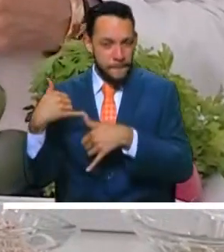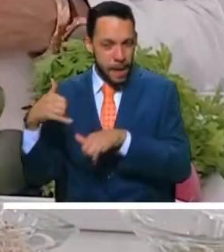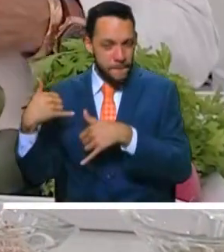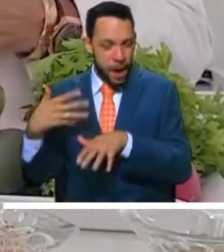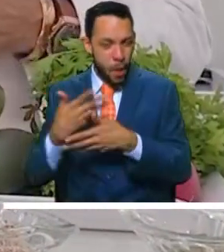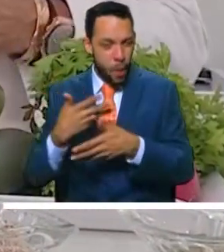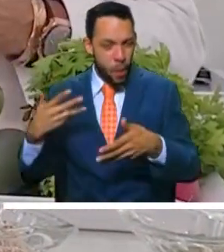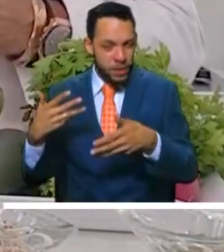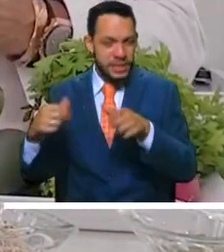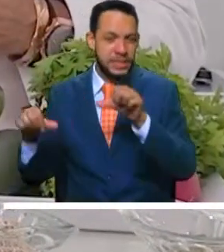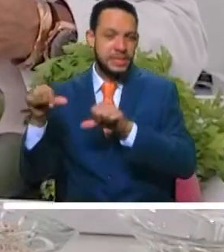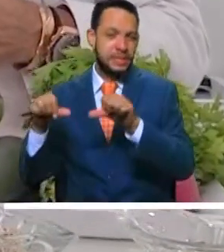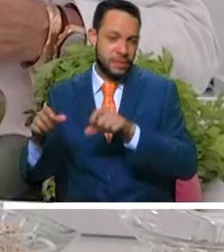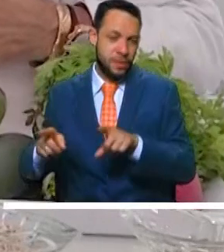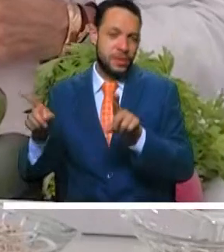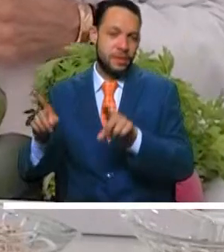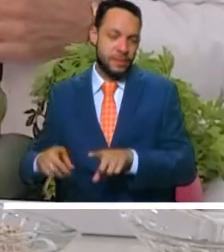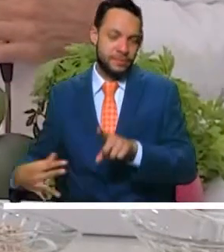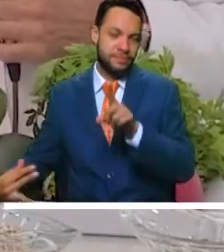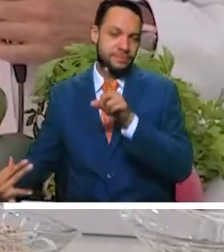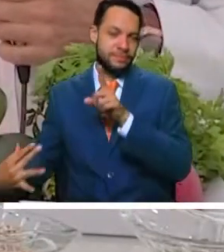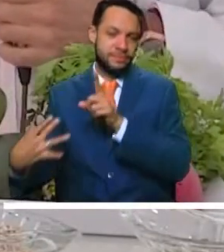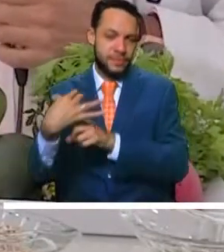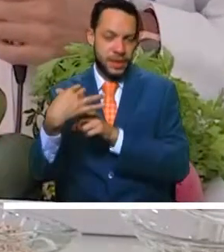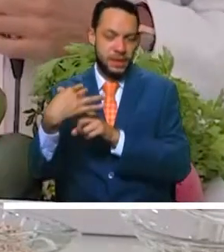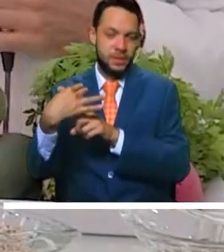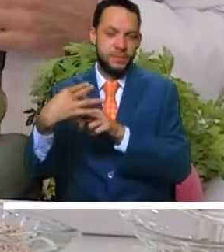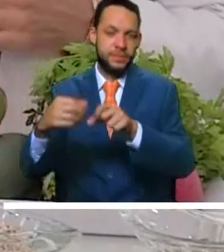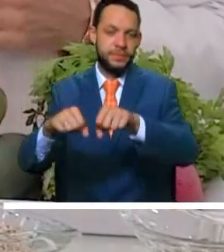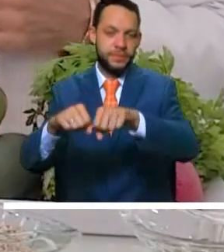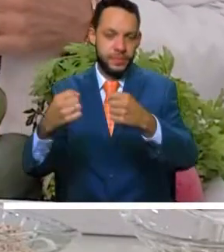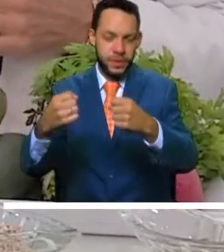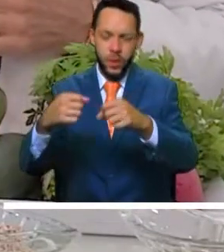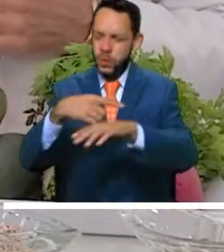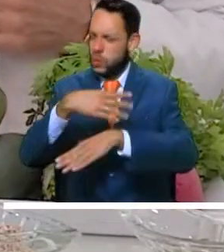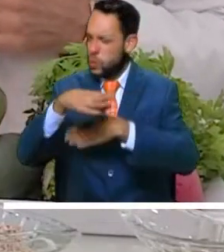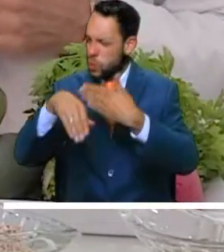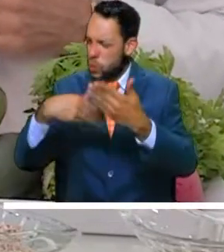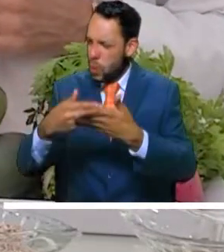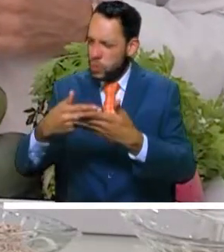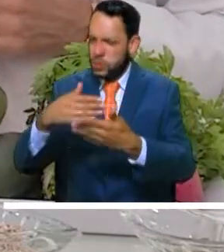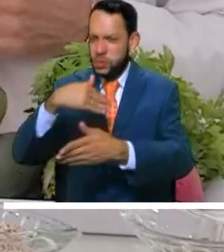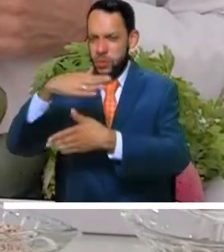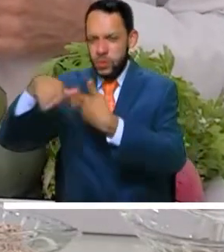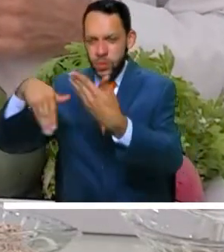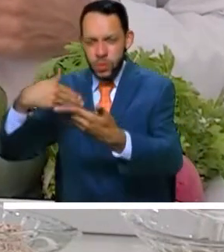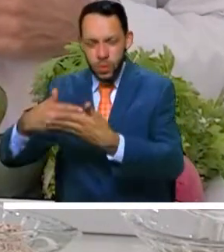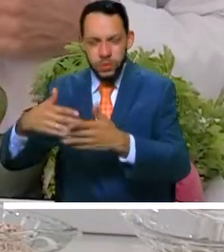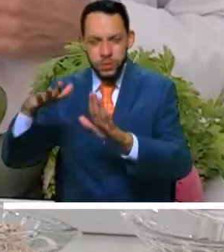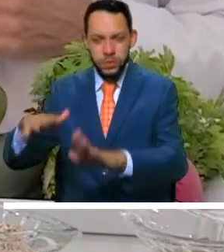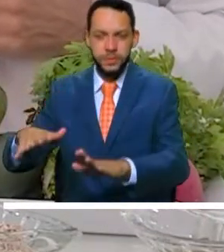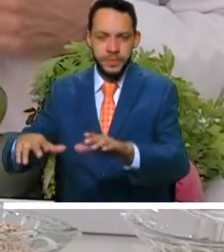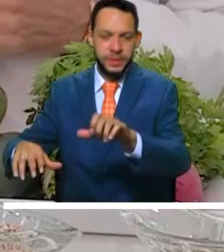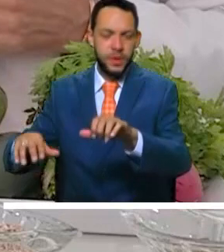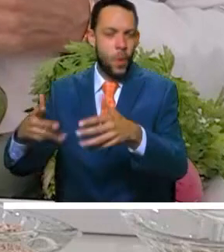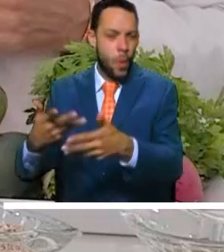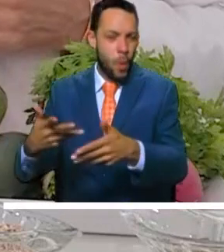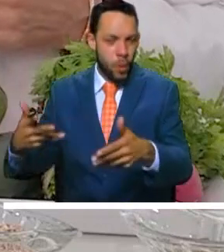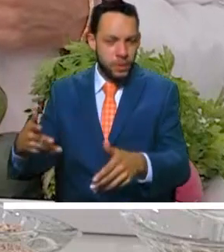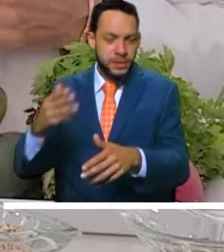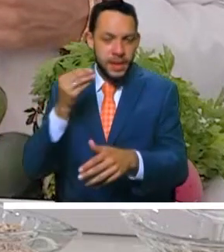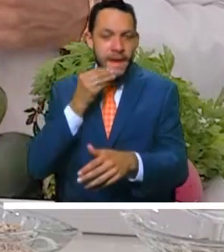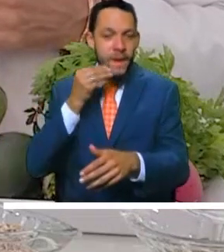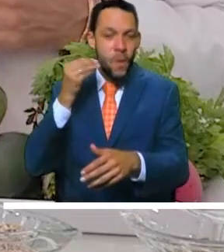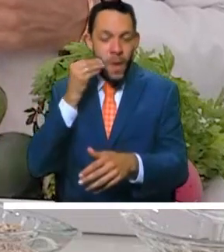principales dañinos para el medio ambiente. Todos, absolutamente todos los productos de aseo que utilizamos